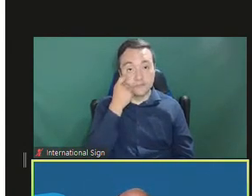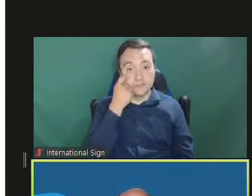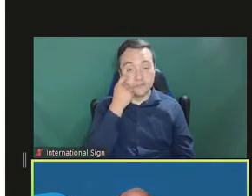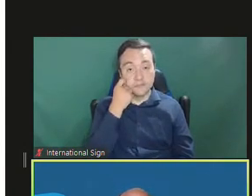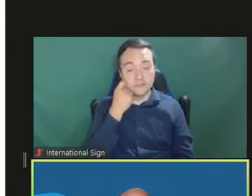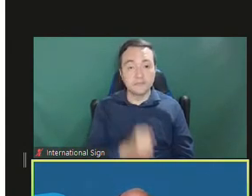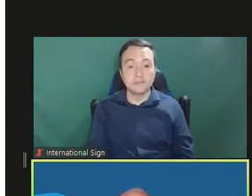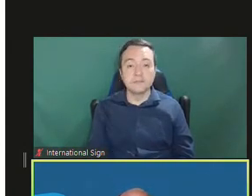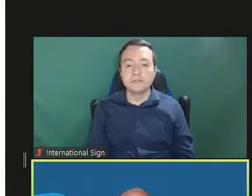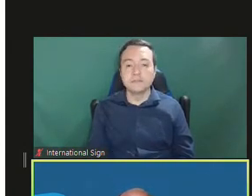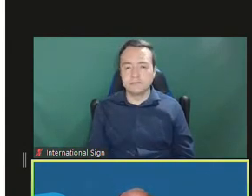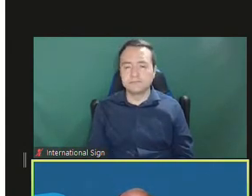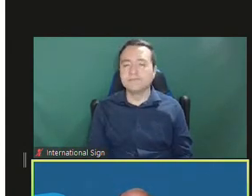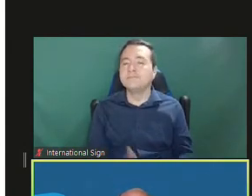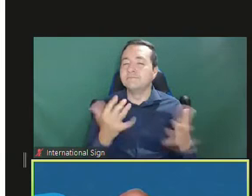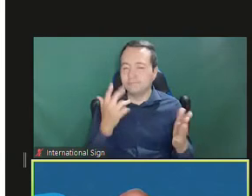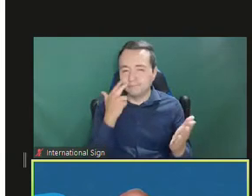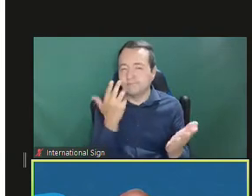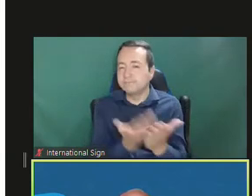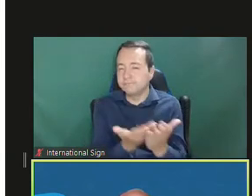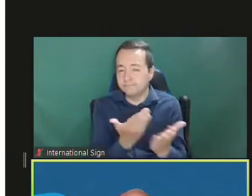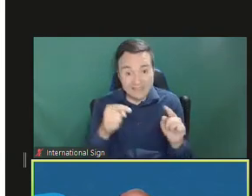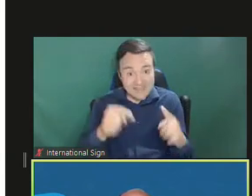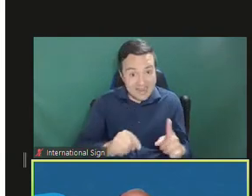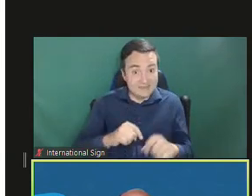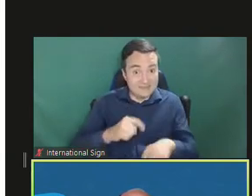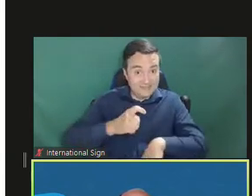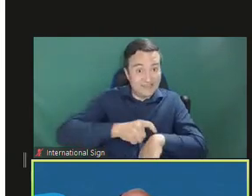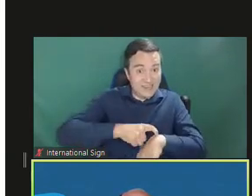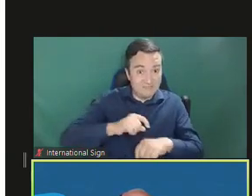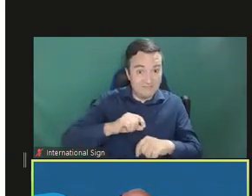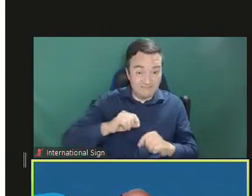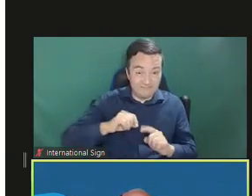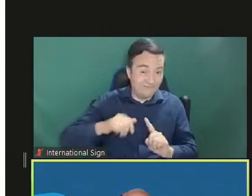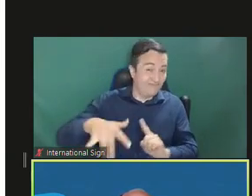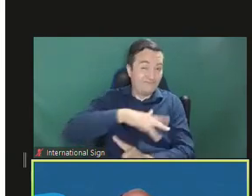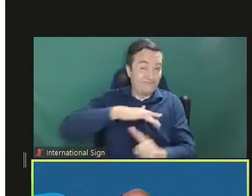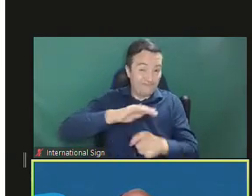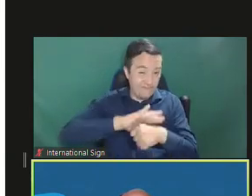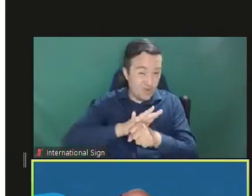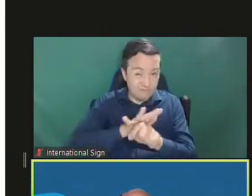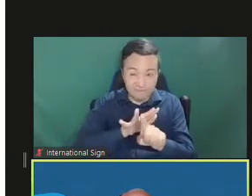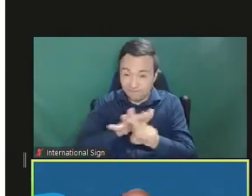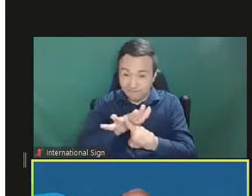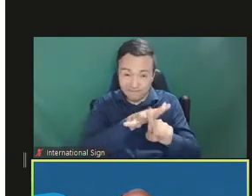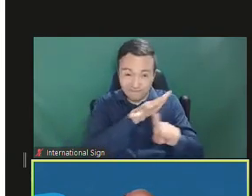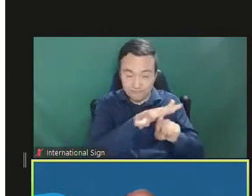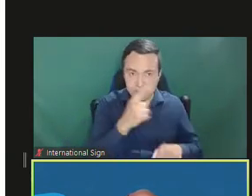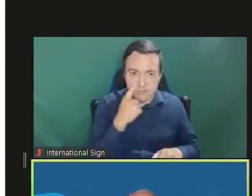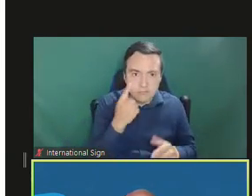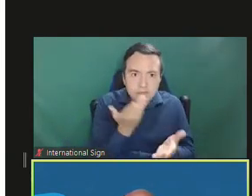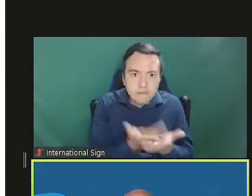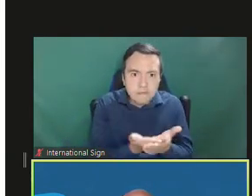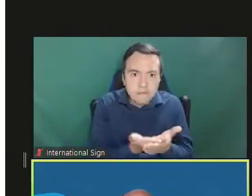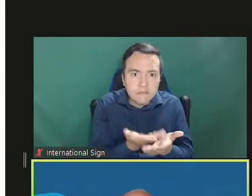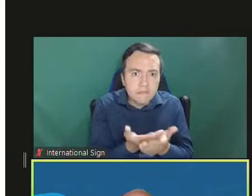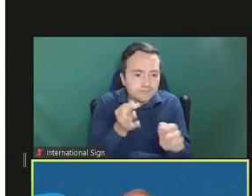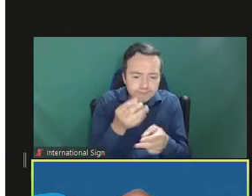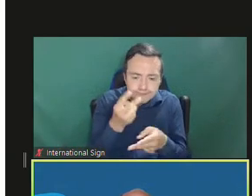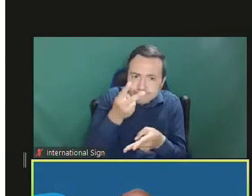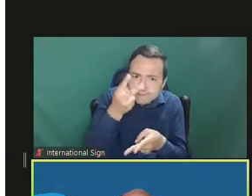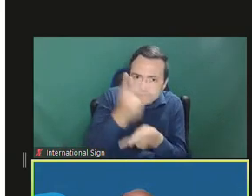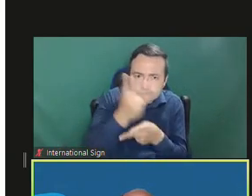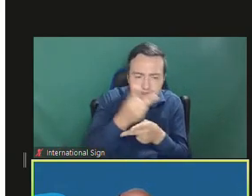hemos constatado en el contexto de la pandemia de la cuevita que hay un aumento de factores de riesgo a